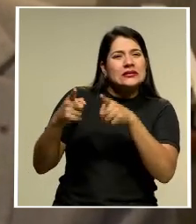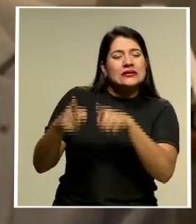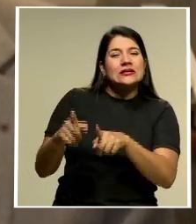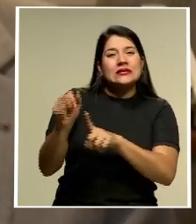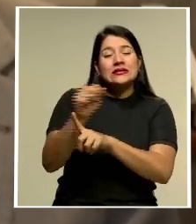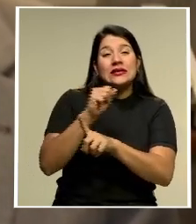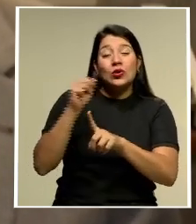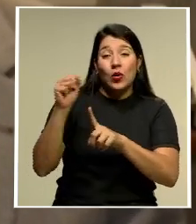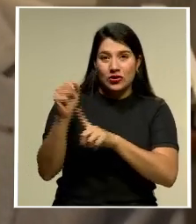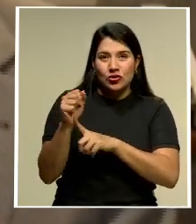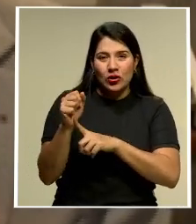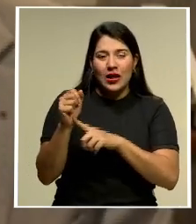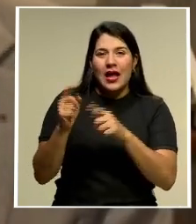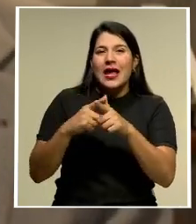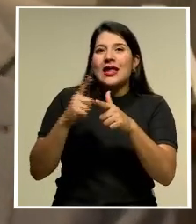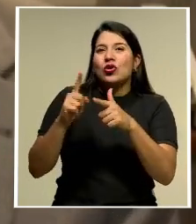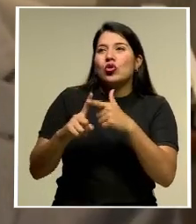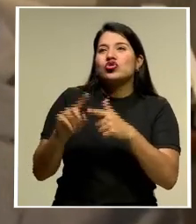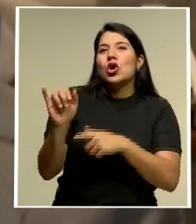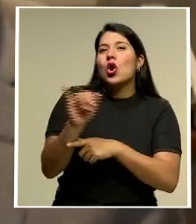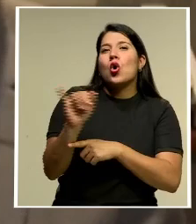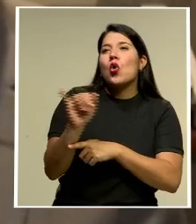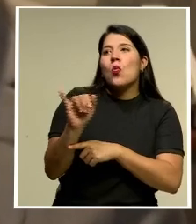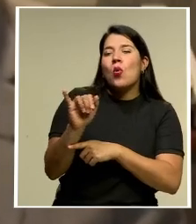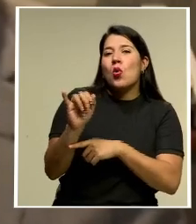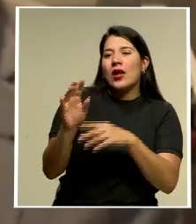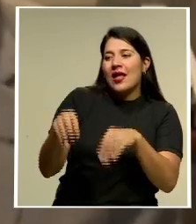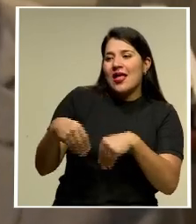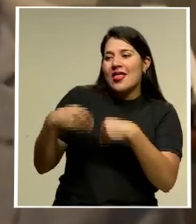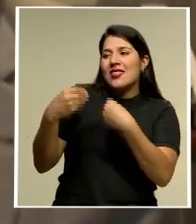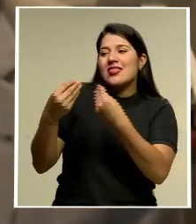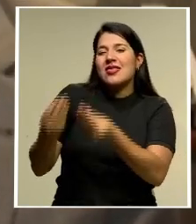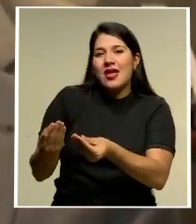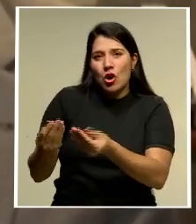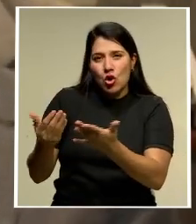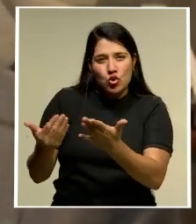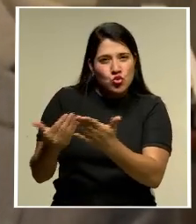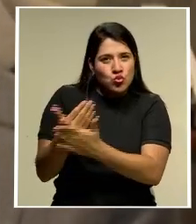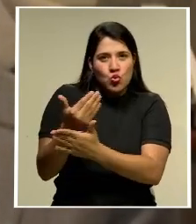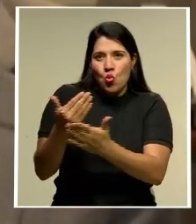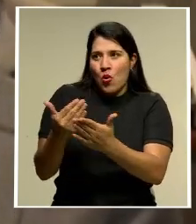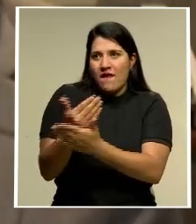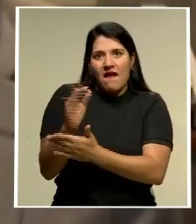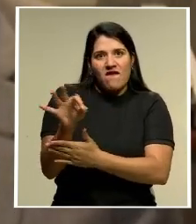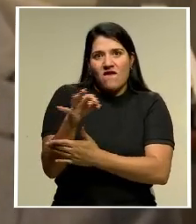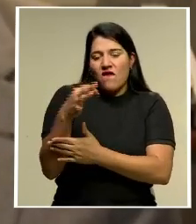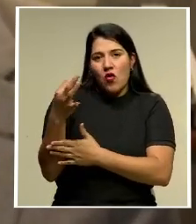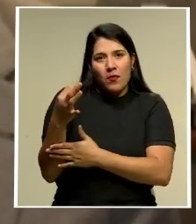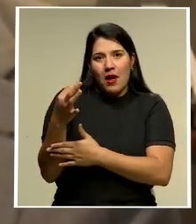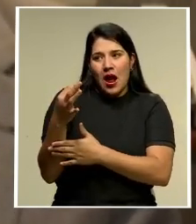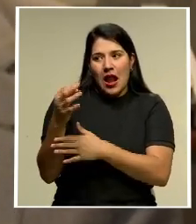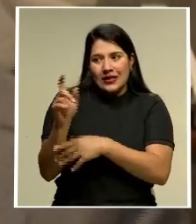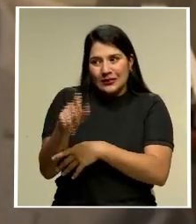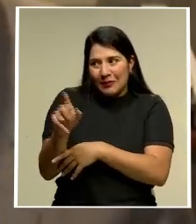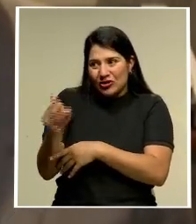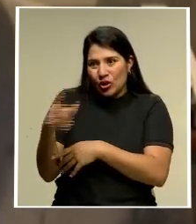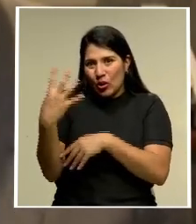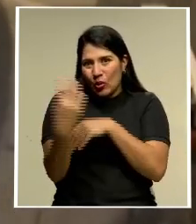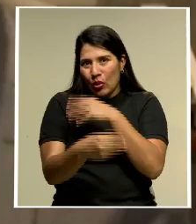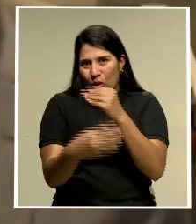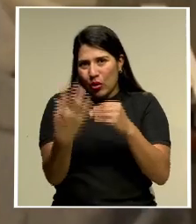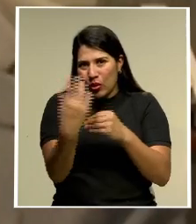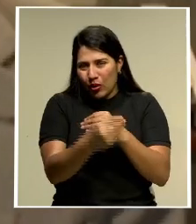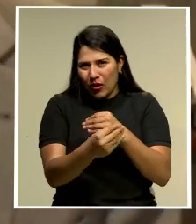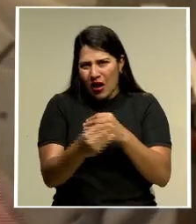que le dieron como un nuevo carácter a las migraciones que venían. Por ejemplo, las migraciones en masa. Eso no se habían